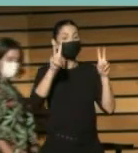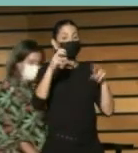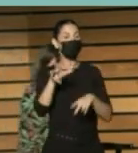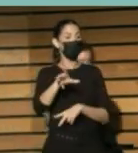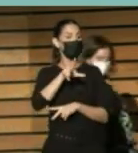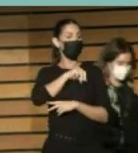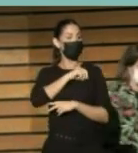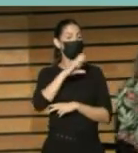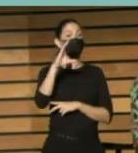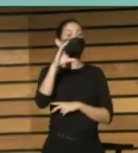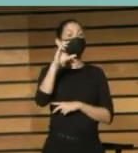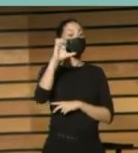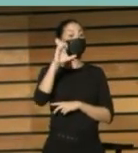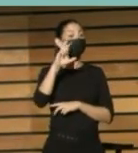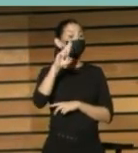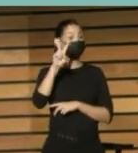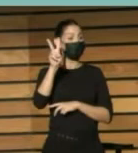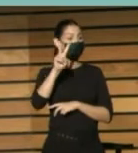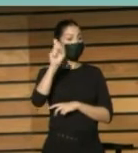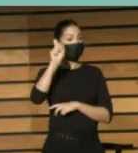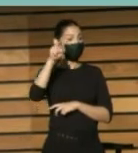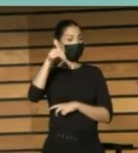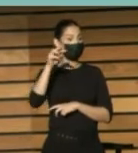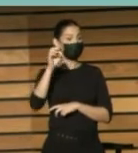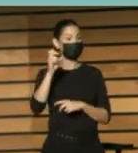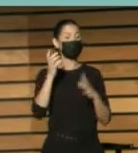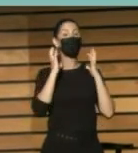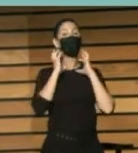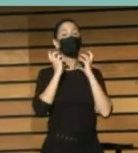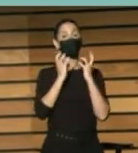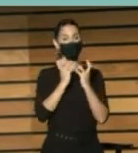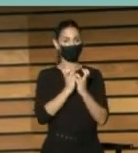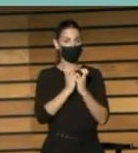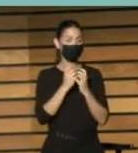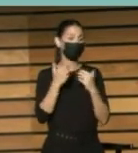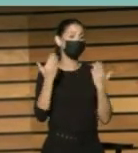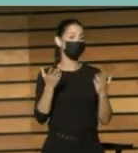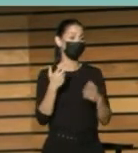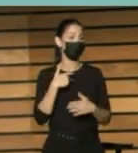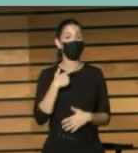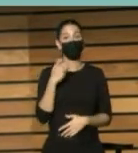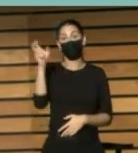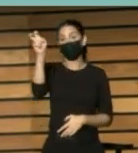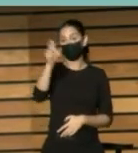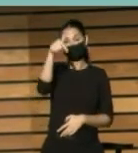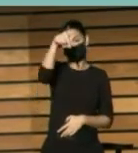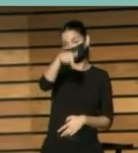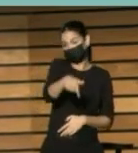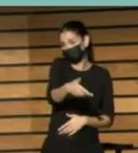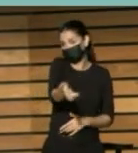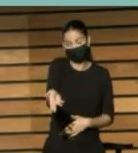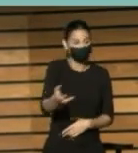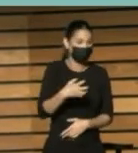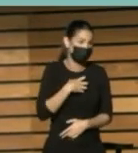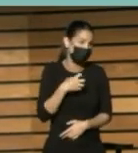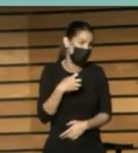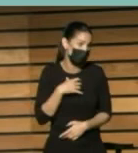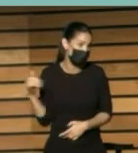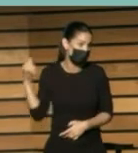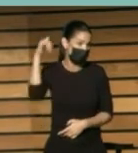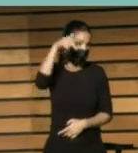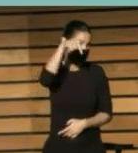formo parte, además ostento la secretaría del mismo y debo estar físicamente aquí, y ese es el motivo de que hoy no haya podido desplazarme para